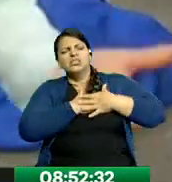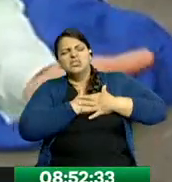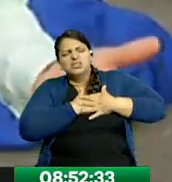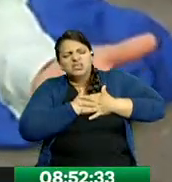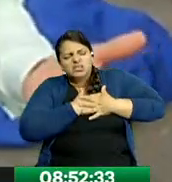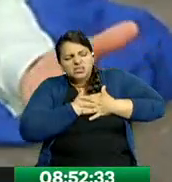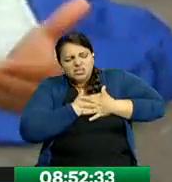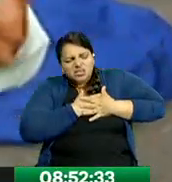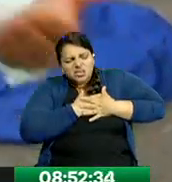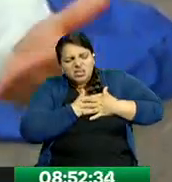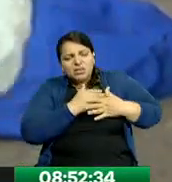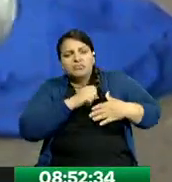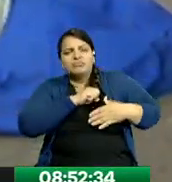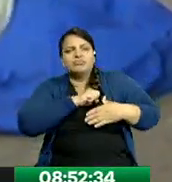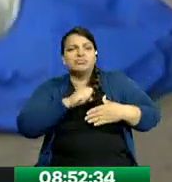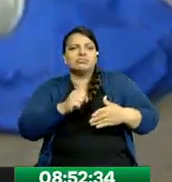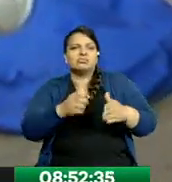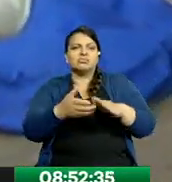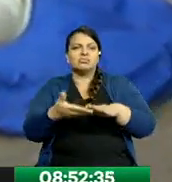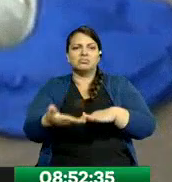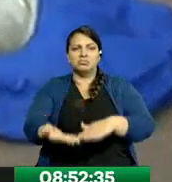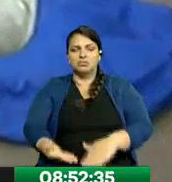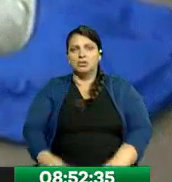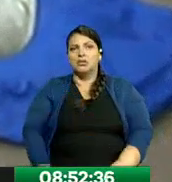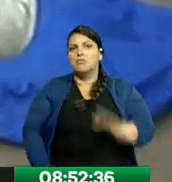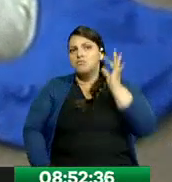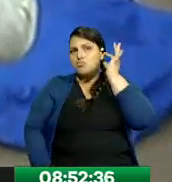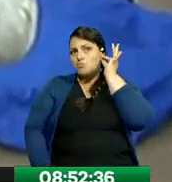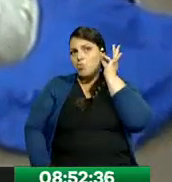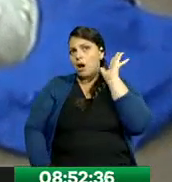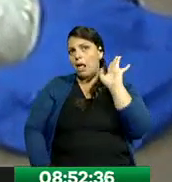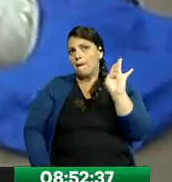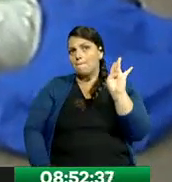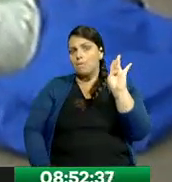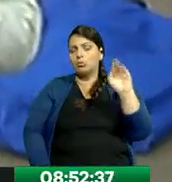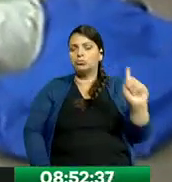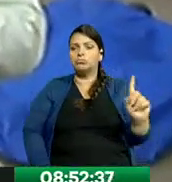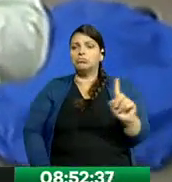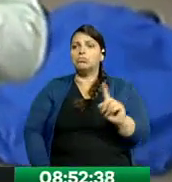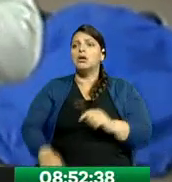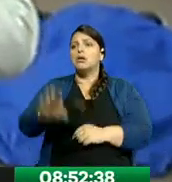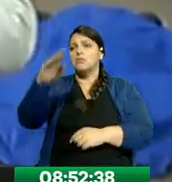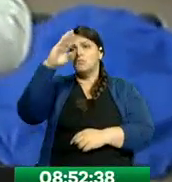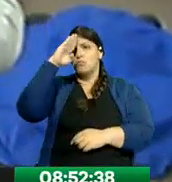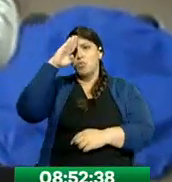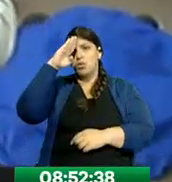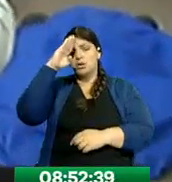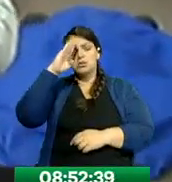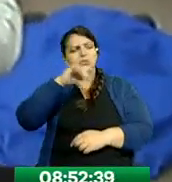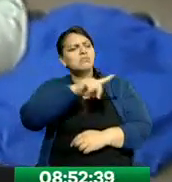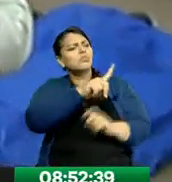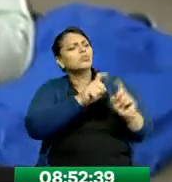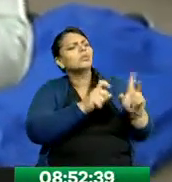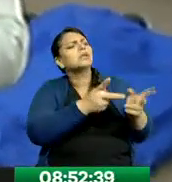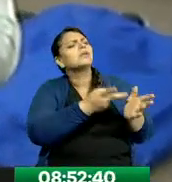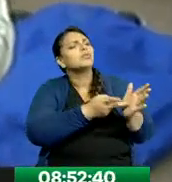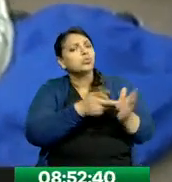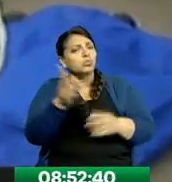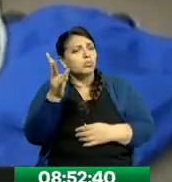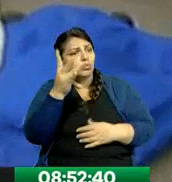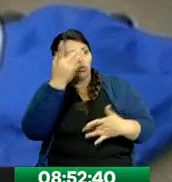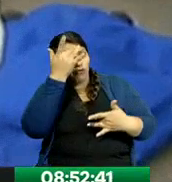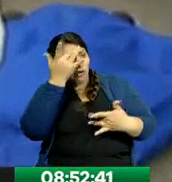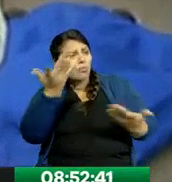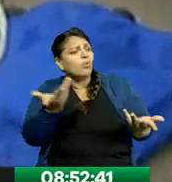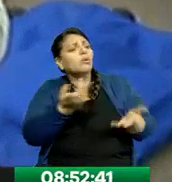rindiendo su versión, dando información a la Policía Nacional para que en pocos minutos puedan trasladar el cuerpo inerte hasta el laboratorio